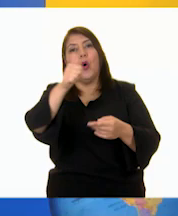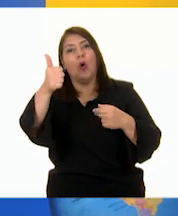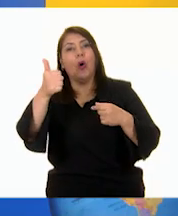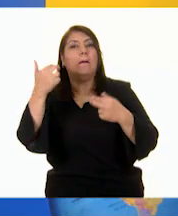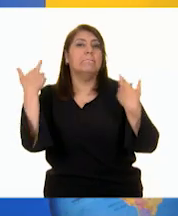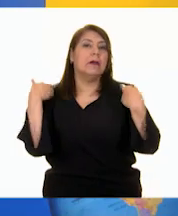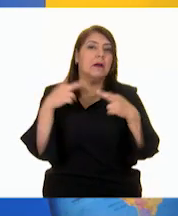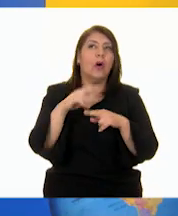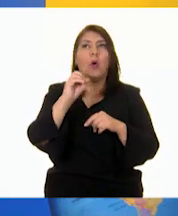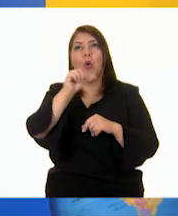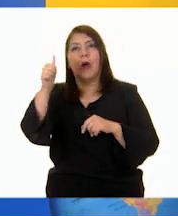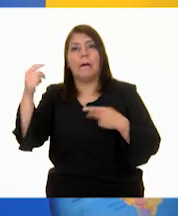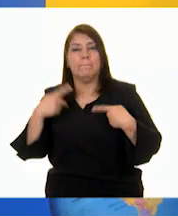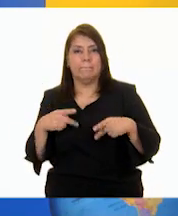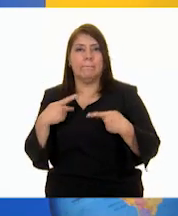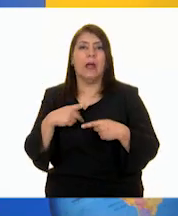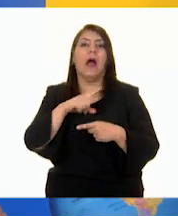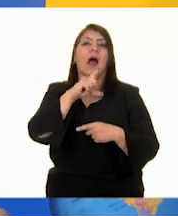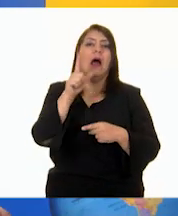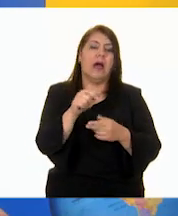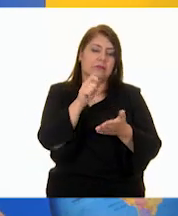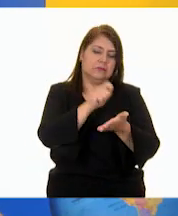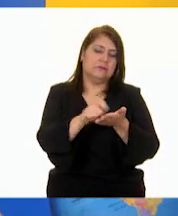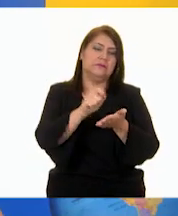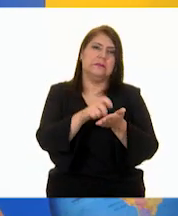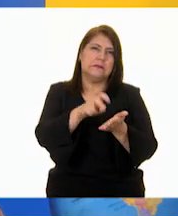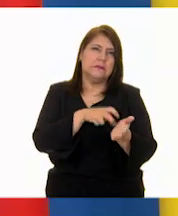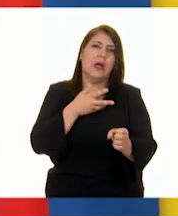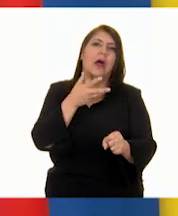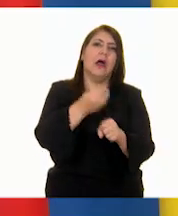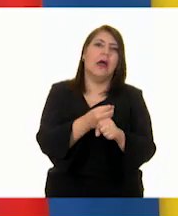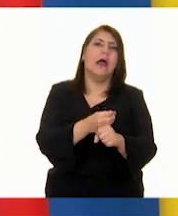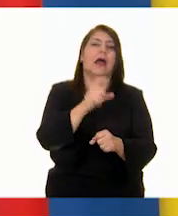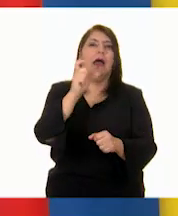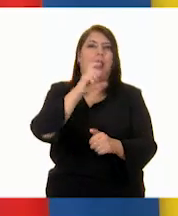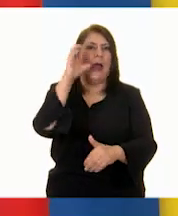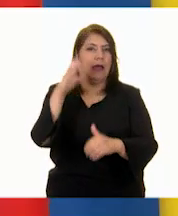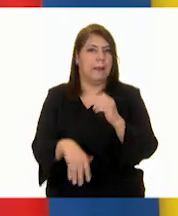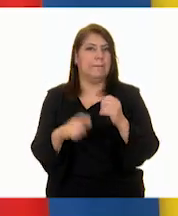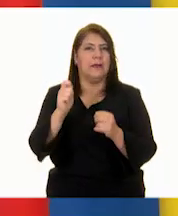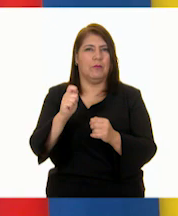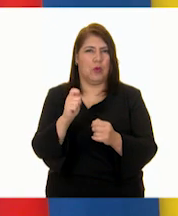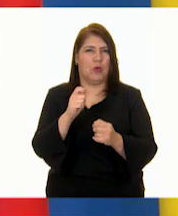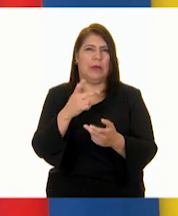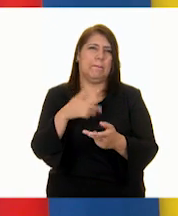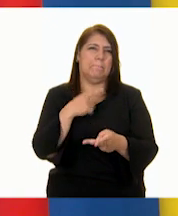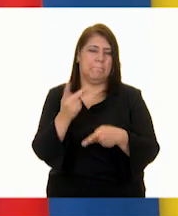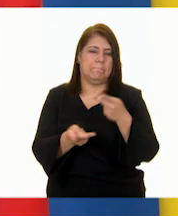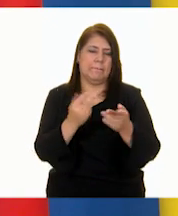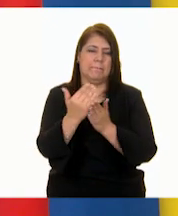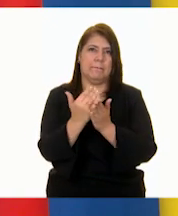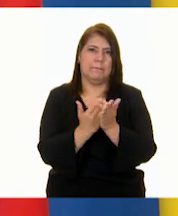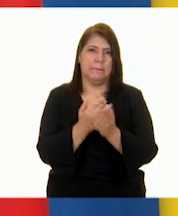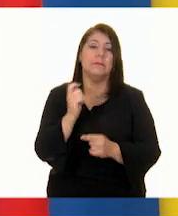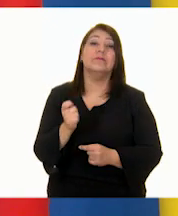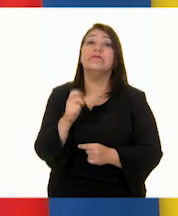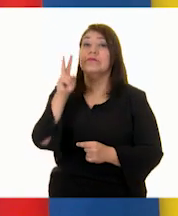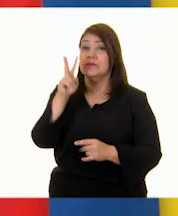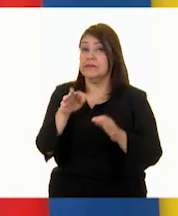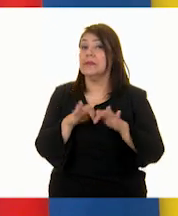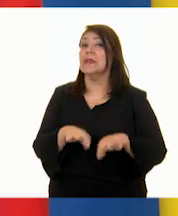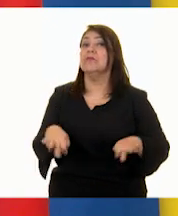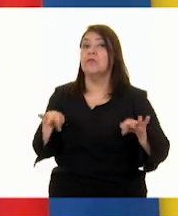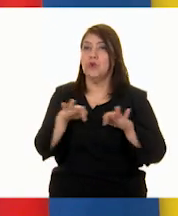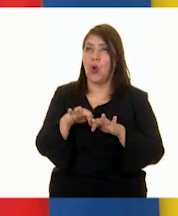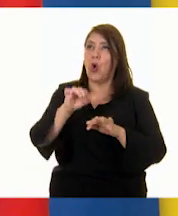otros, y elaboren la versión final de su cuestionario. Tiene razón, maestro Francisco. Es muy importante que los otros comenten